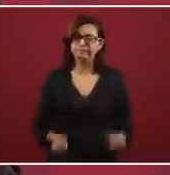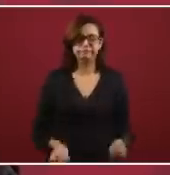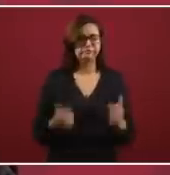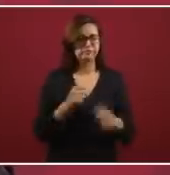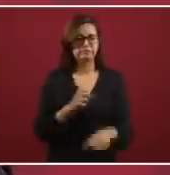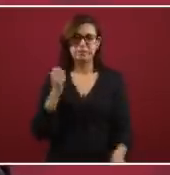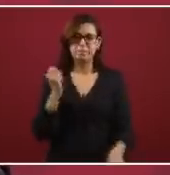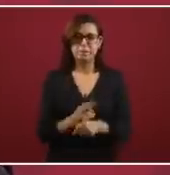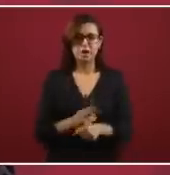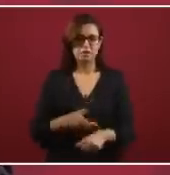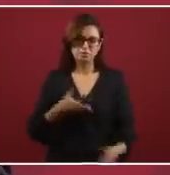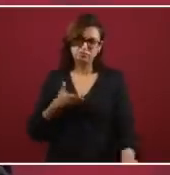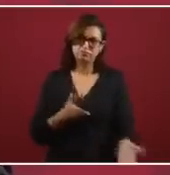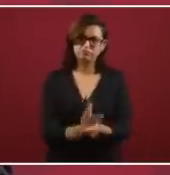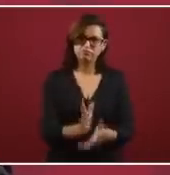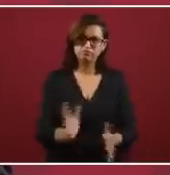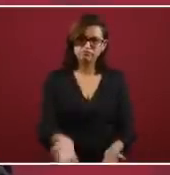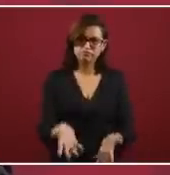cabo,